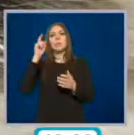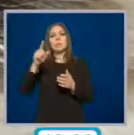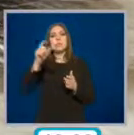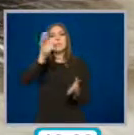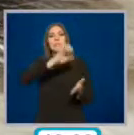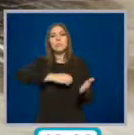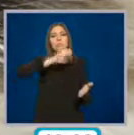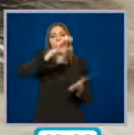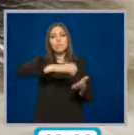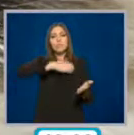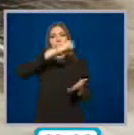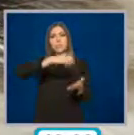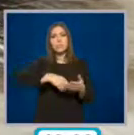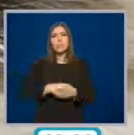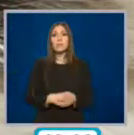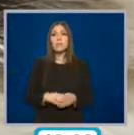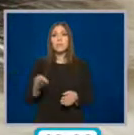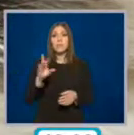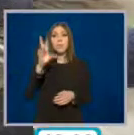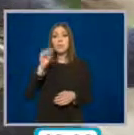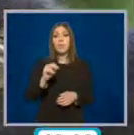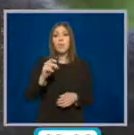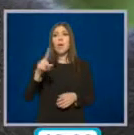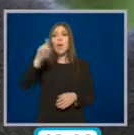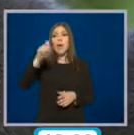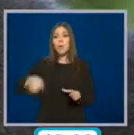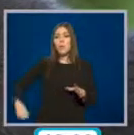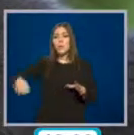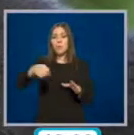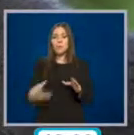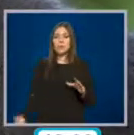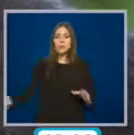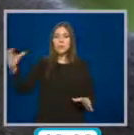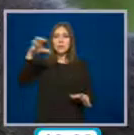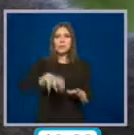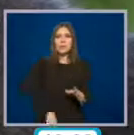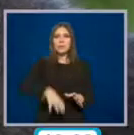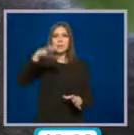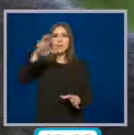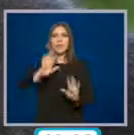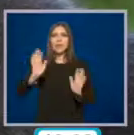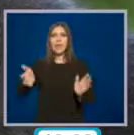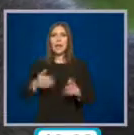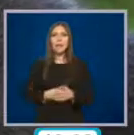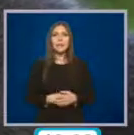eso ayuda. Si no, métele una cubeta con agua ya. No, imagínate, ¿no?